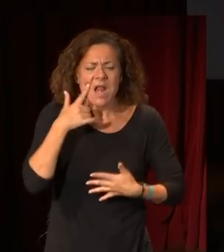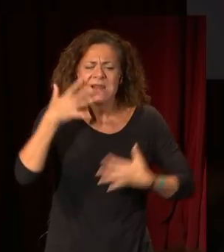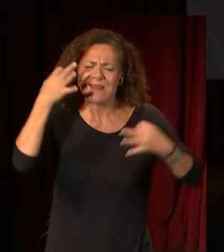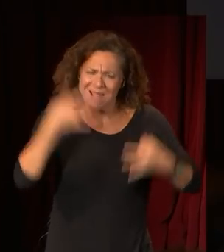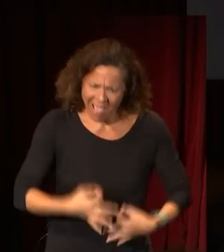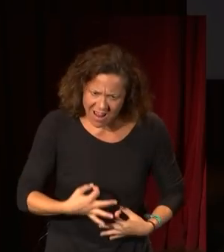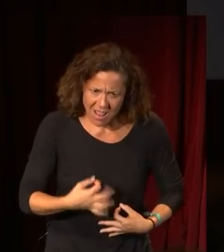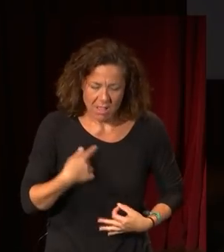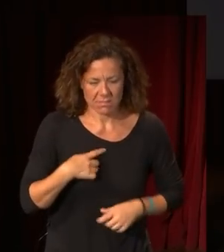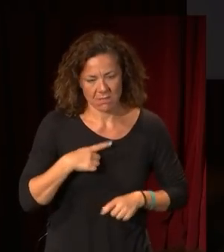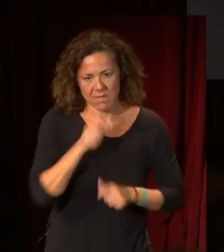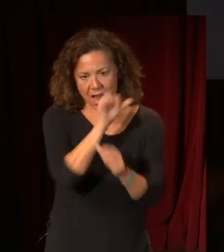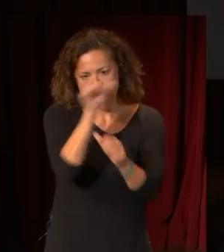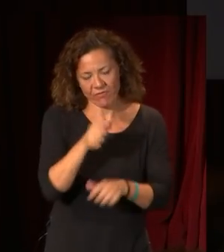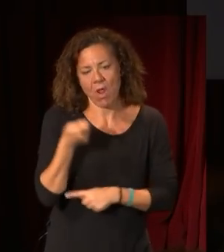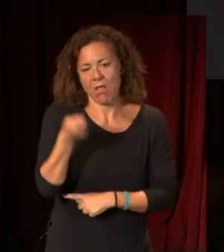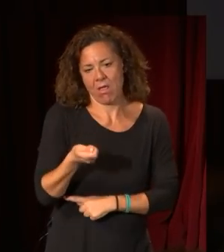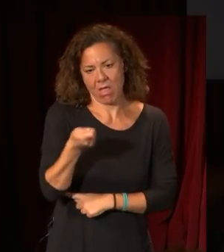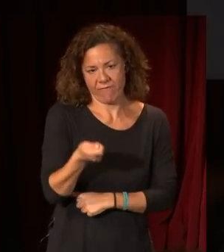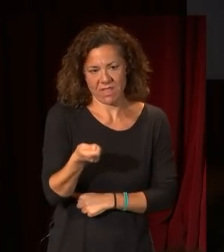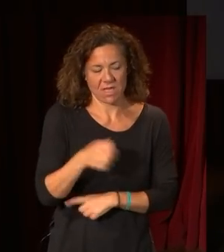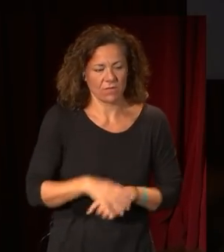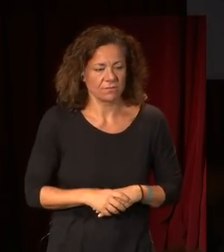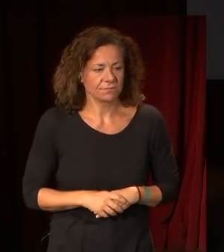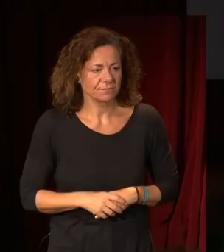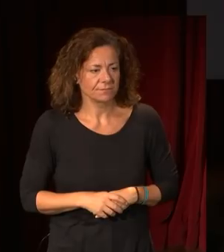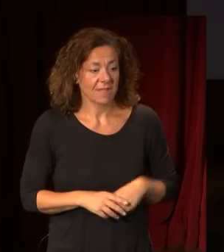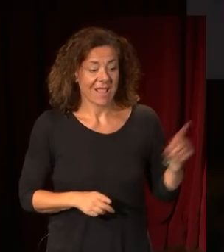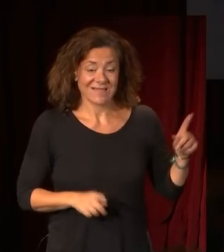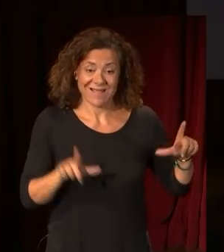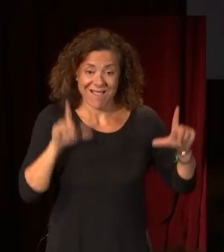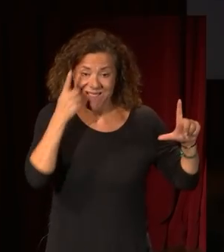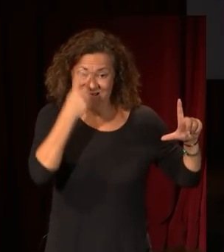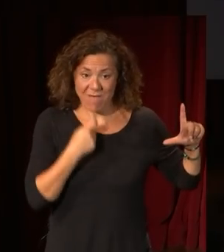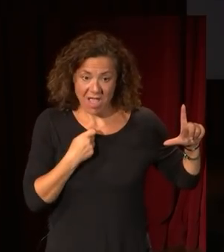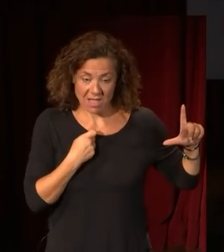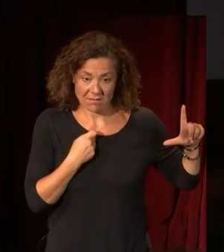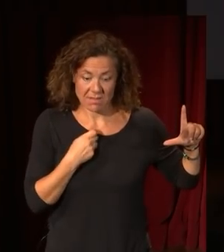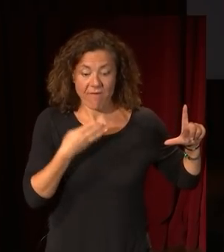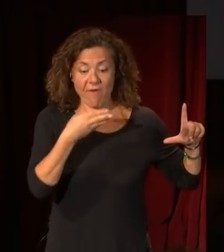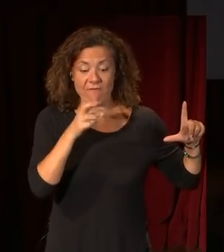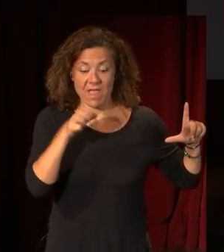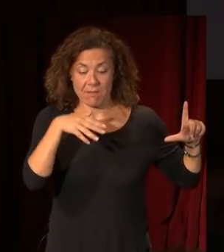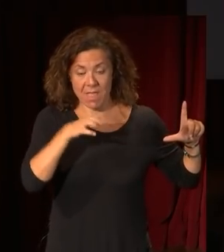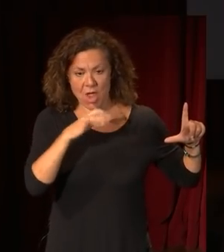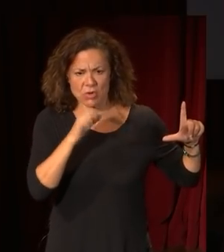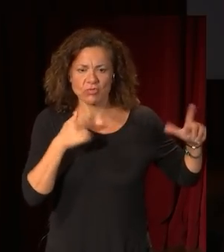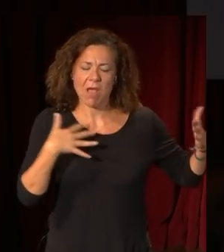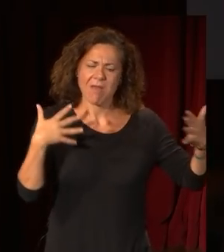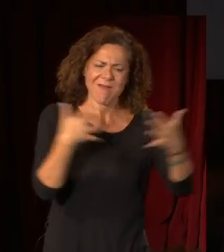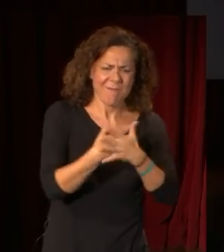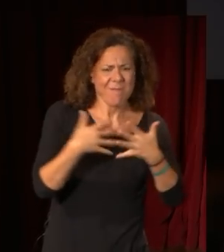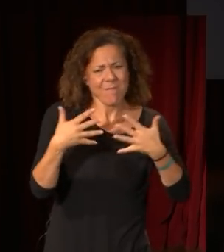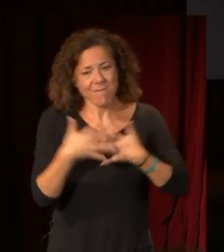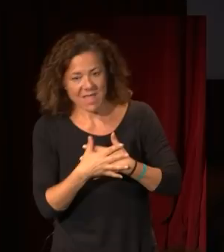de la figura del caballero casi diríamos que esta imagen que construye bermejo es un epítome no